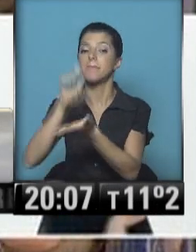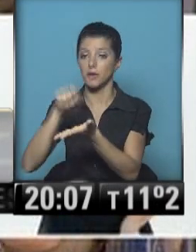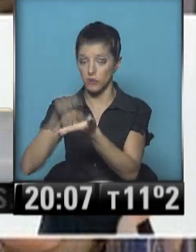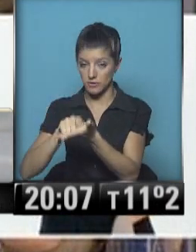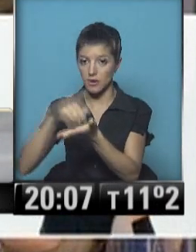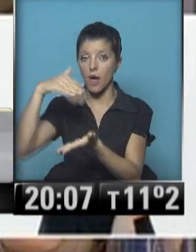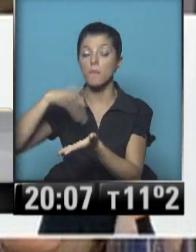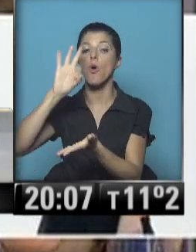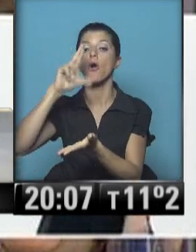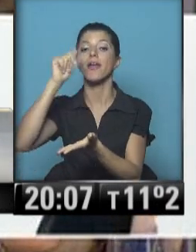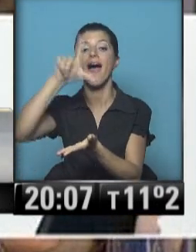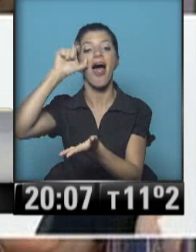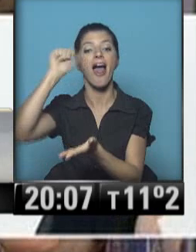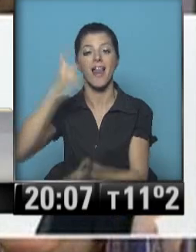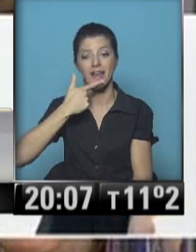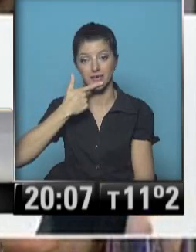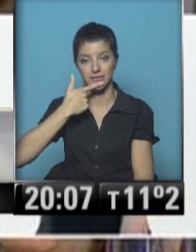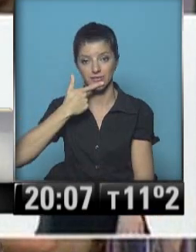Víctor Hugo Morales